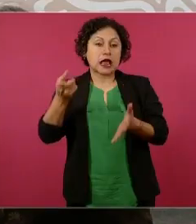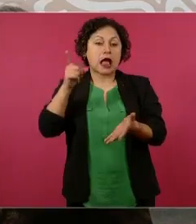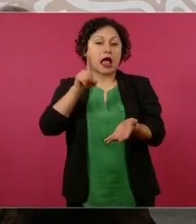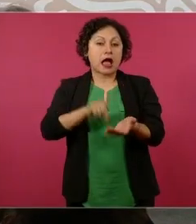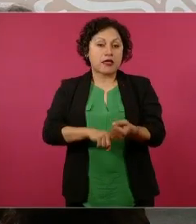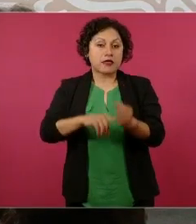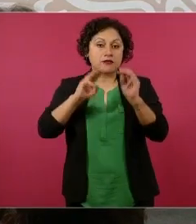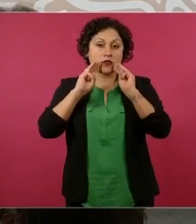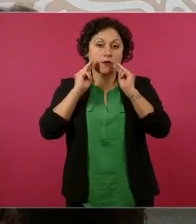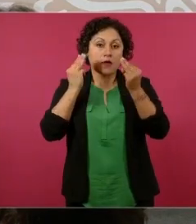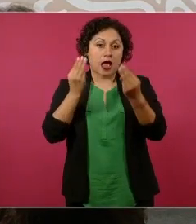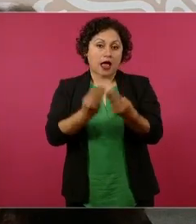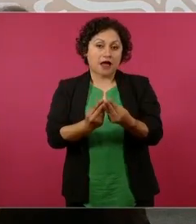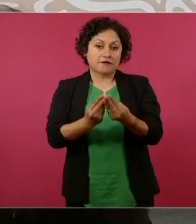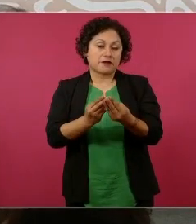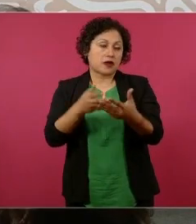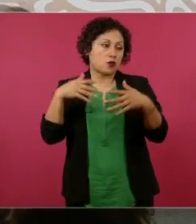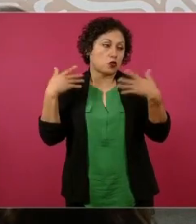García Luna,